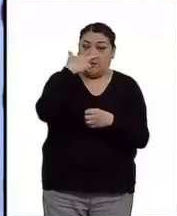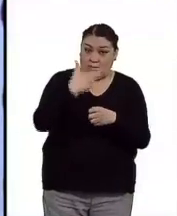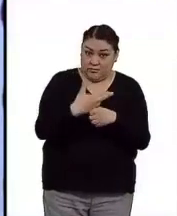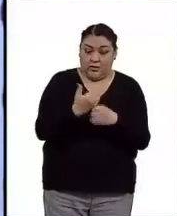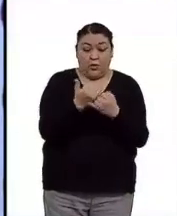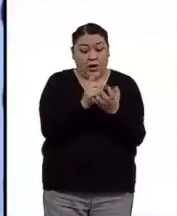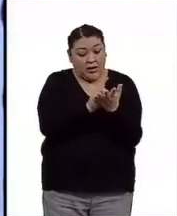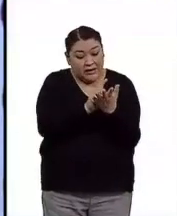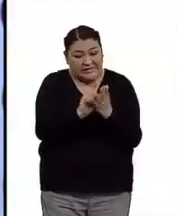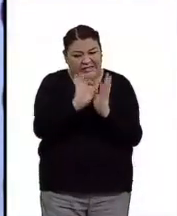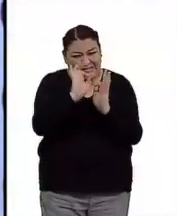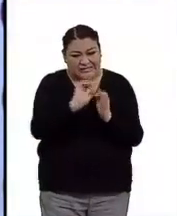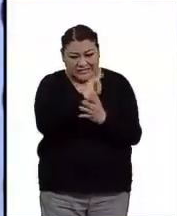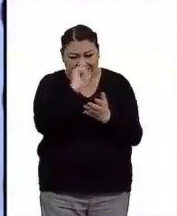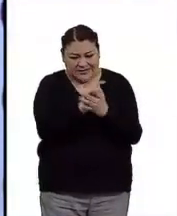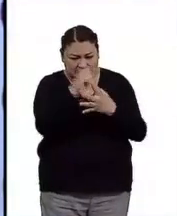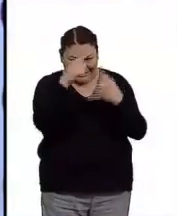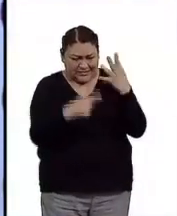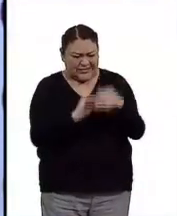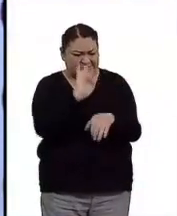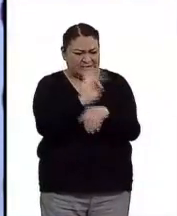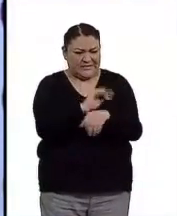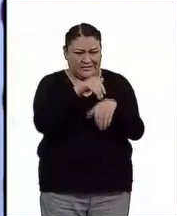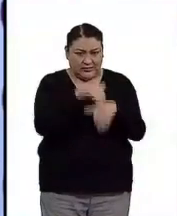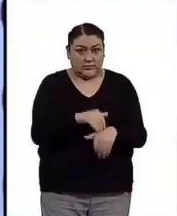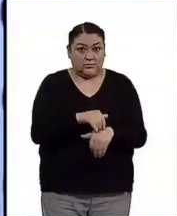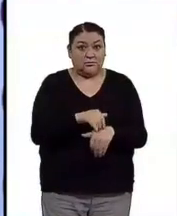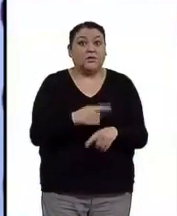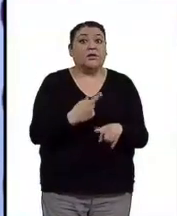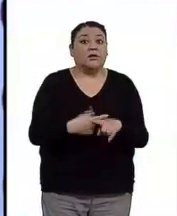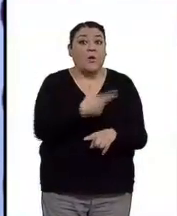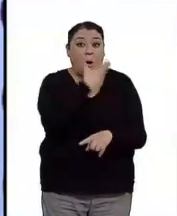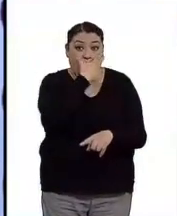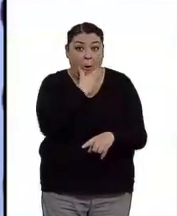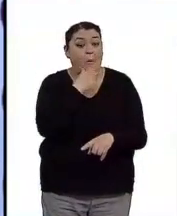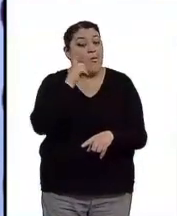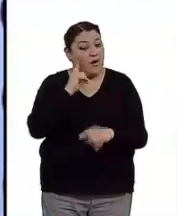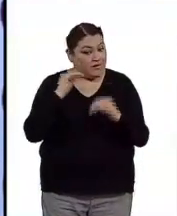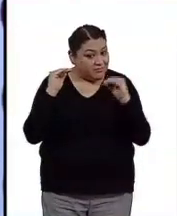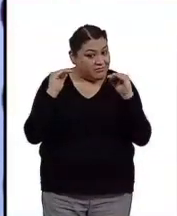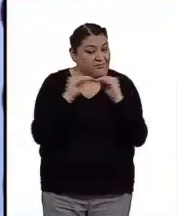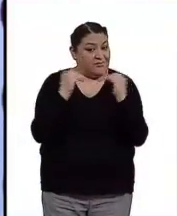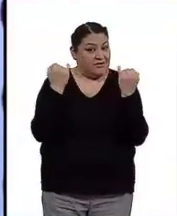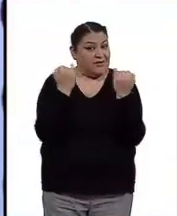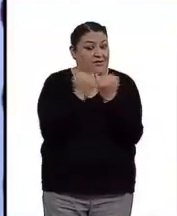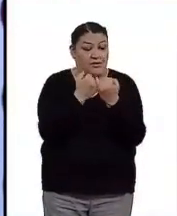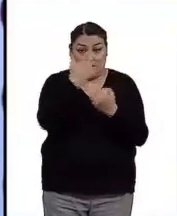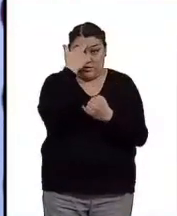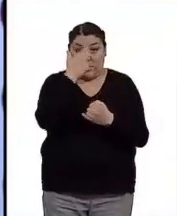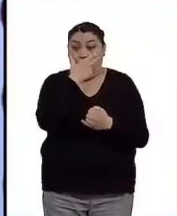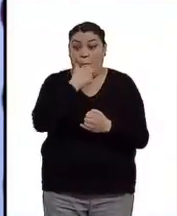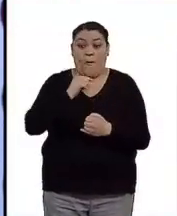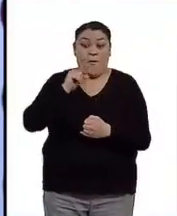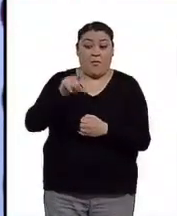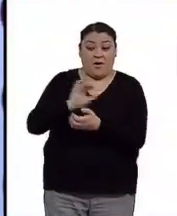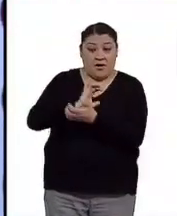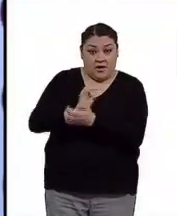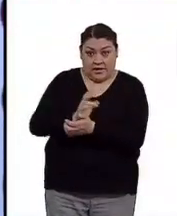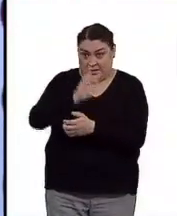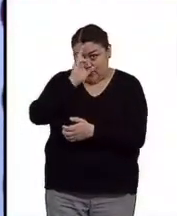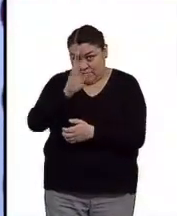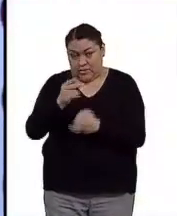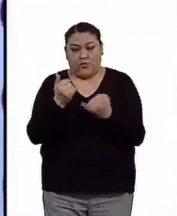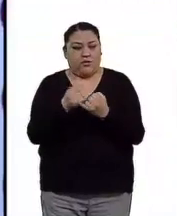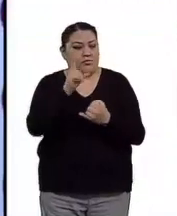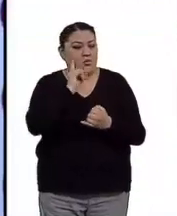de todos los derechos que prevé la ley. Ojo, tanto para hombres como para mujeres, porque la discriminación está prohibida hacia los hombres o hacia las mujeres.